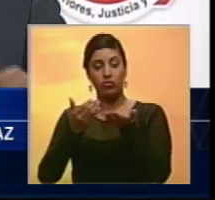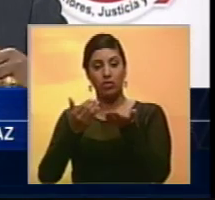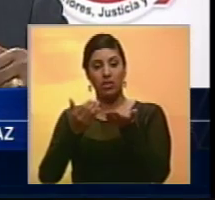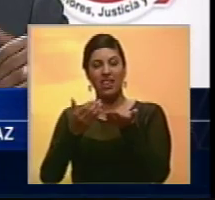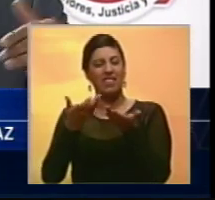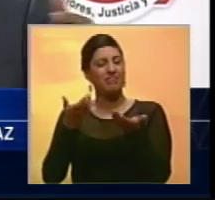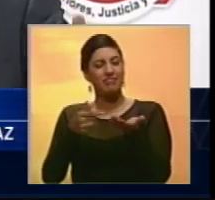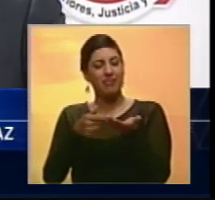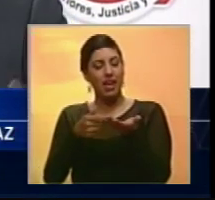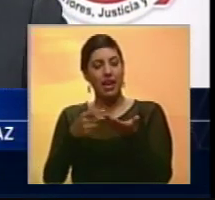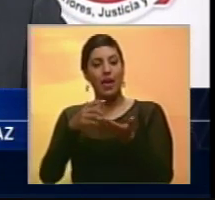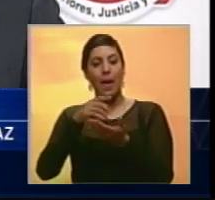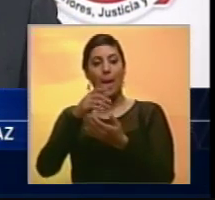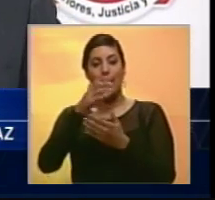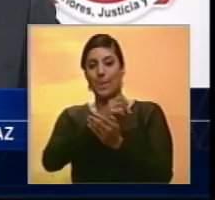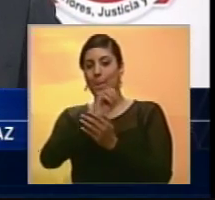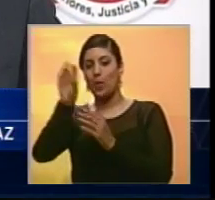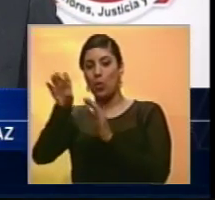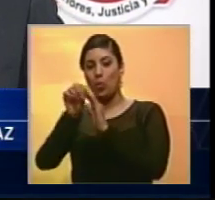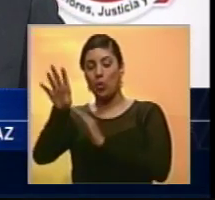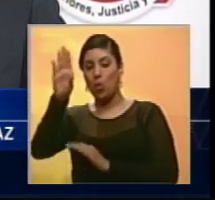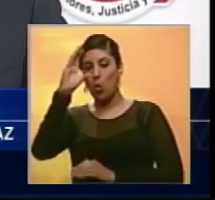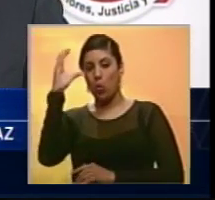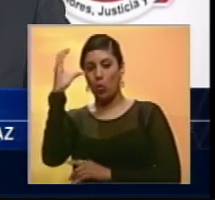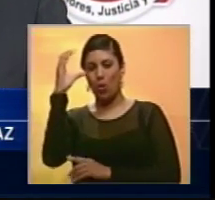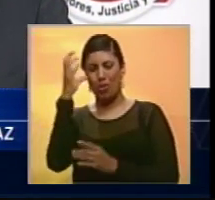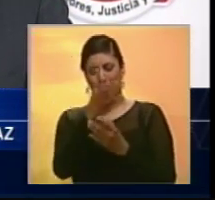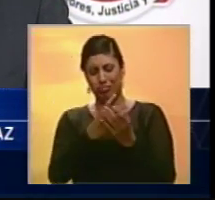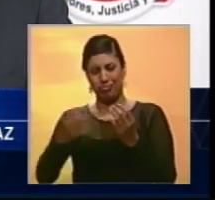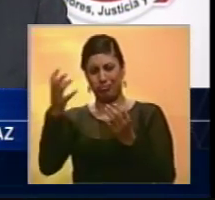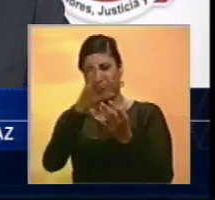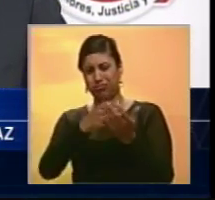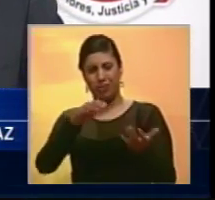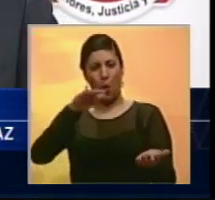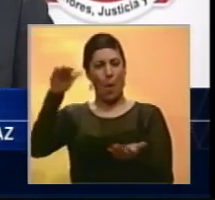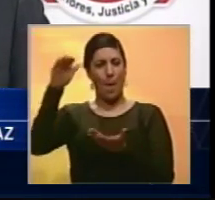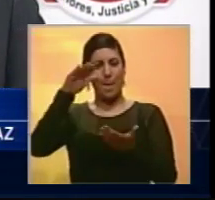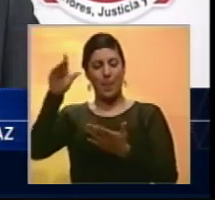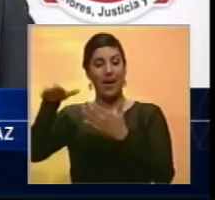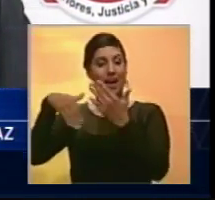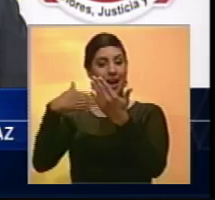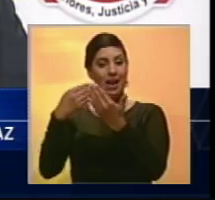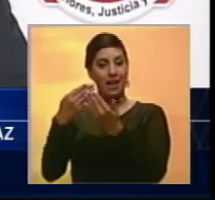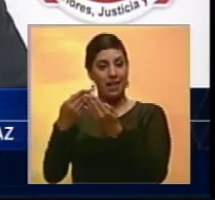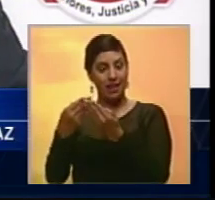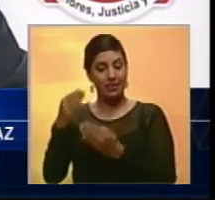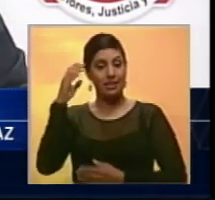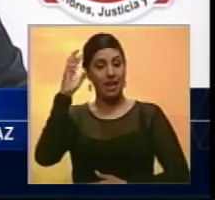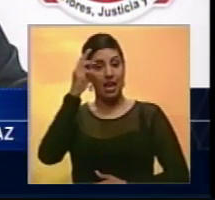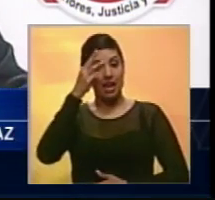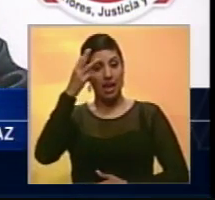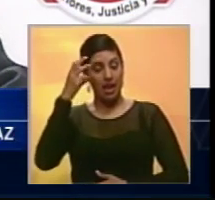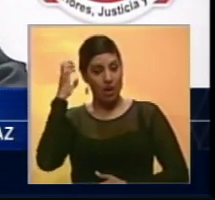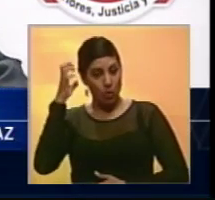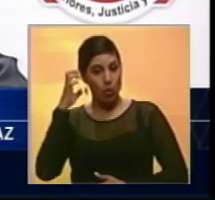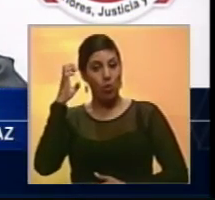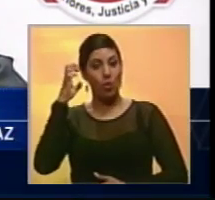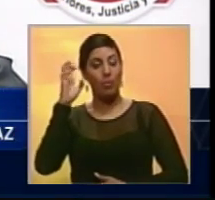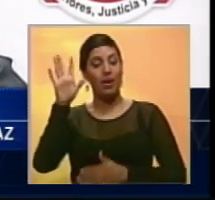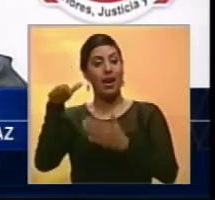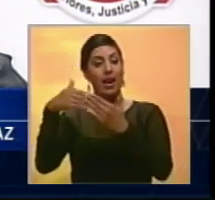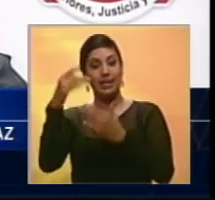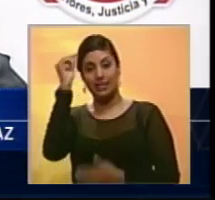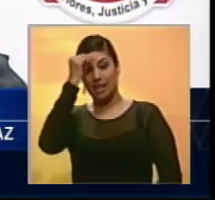a través de la República de Colombia en grandes cantidades hacia Europa y